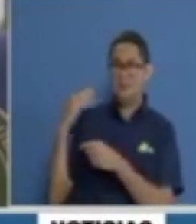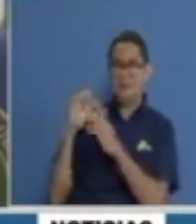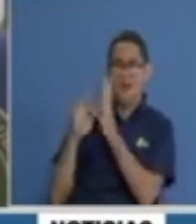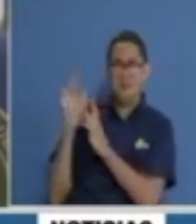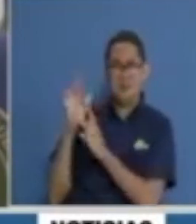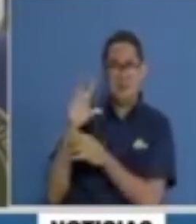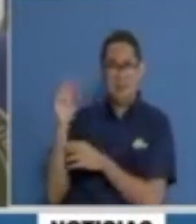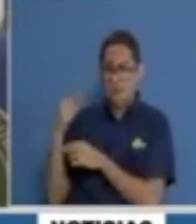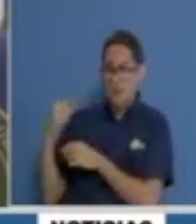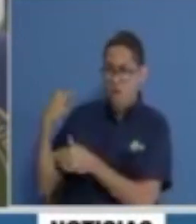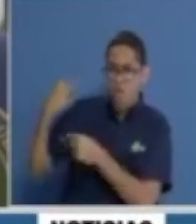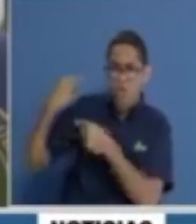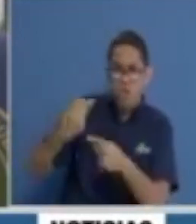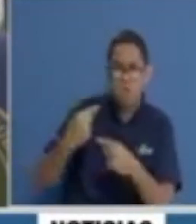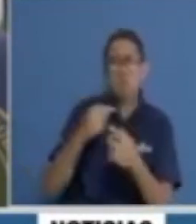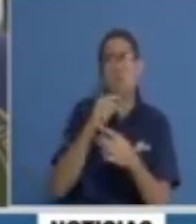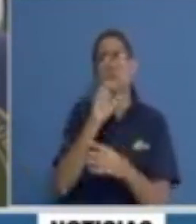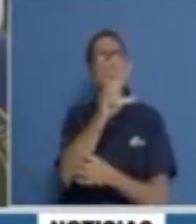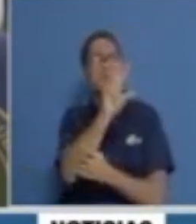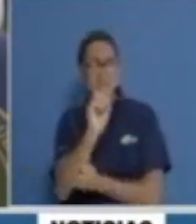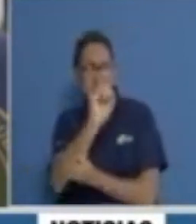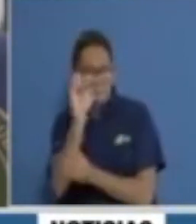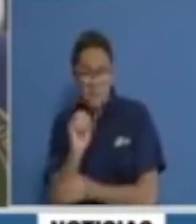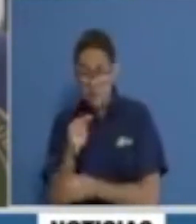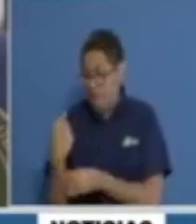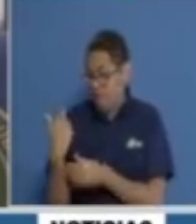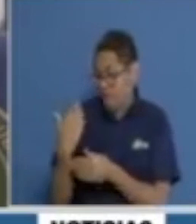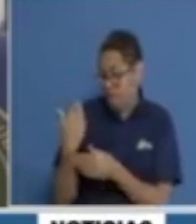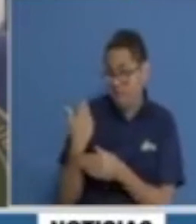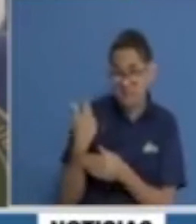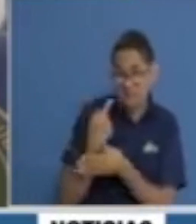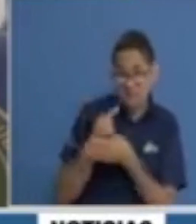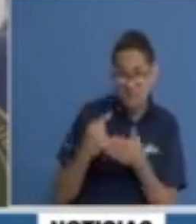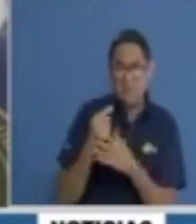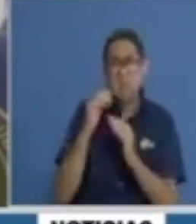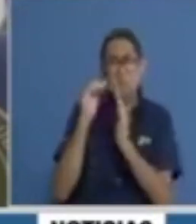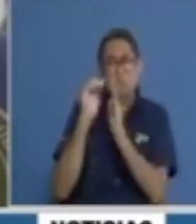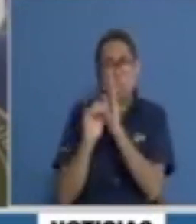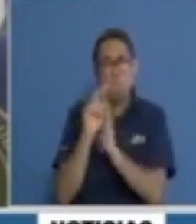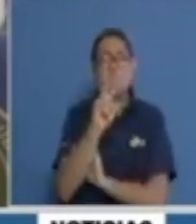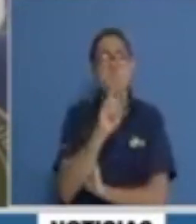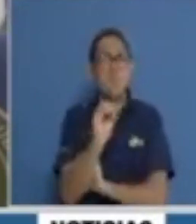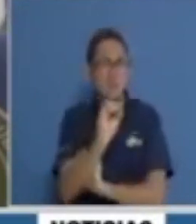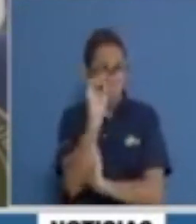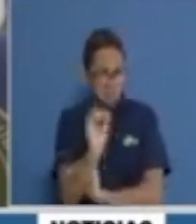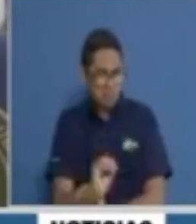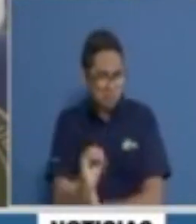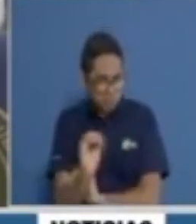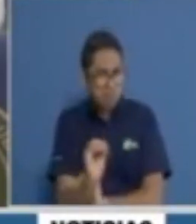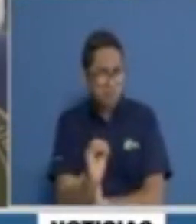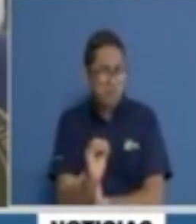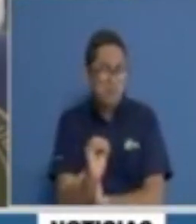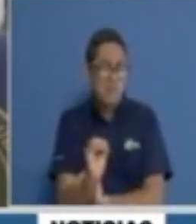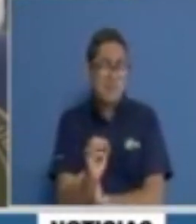última semana esto se ha mantenido más cercano al 20%. E idealmente, y aquí depende mucho de tanto la definición